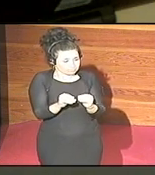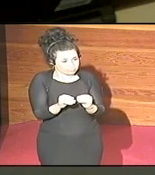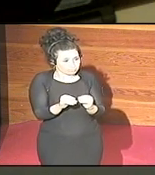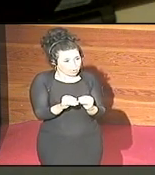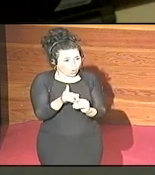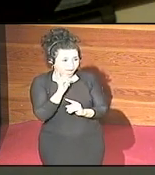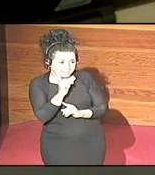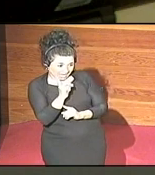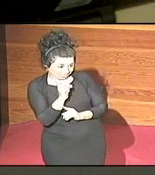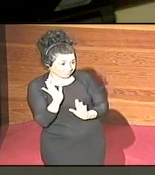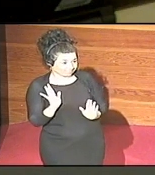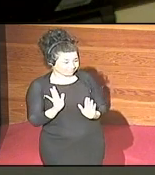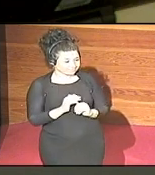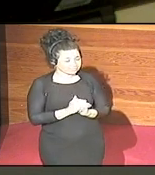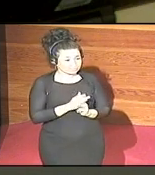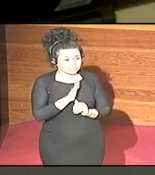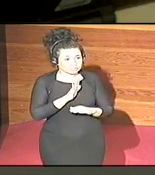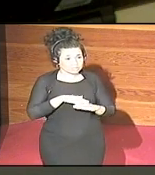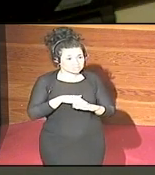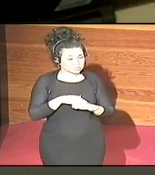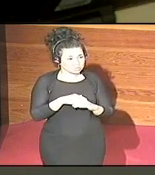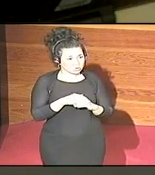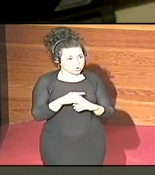para Rusia, para ser considerada